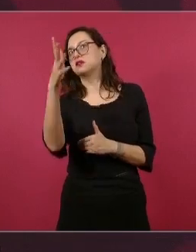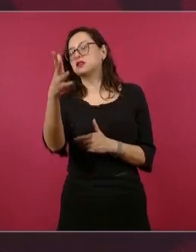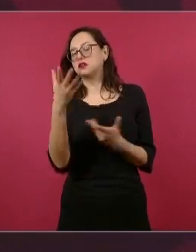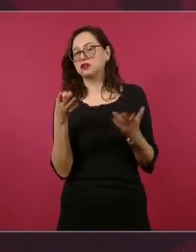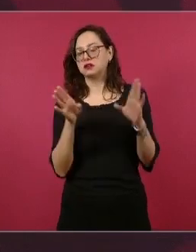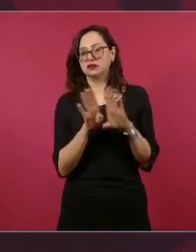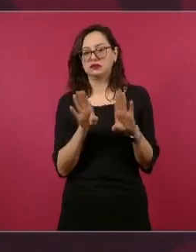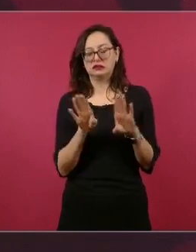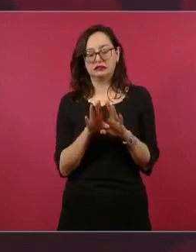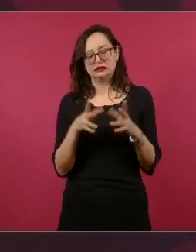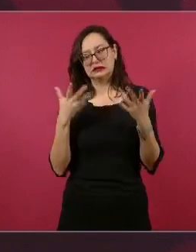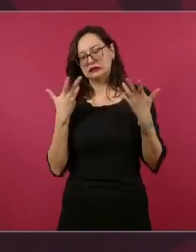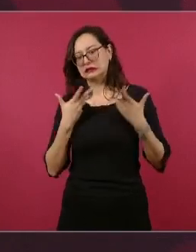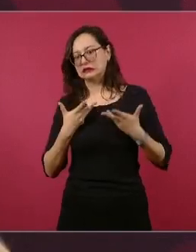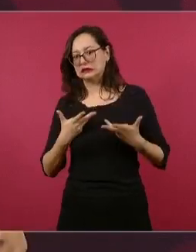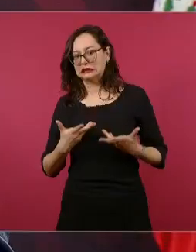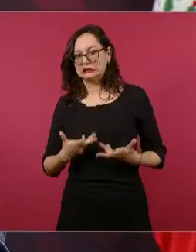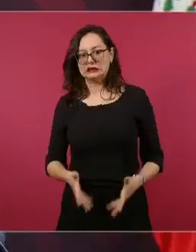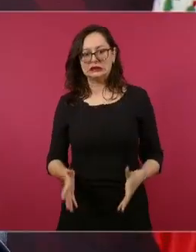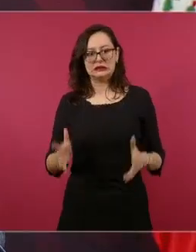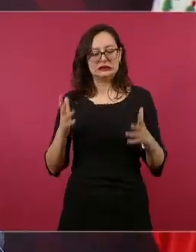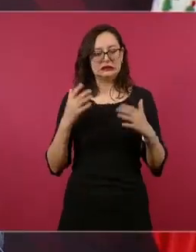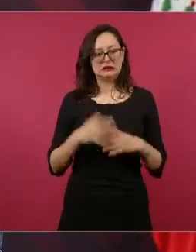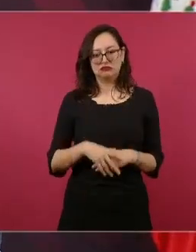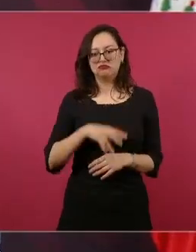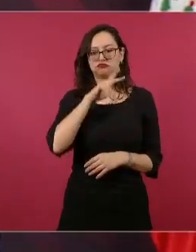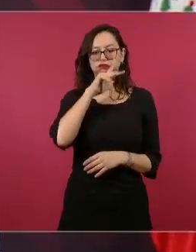iba a quedar el país en manos de quién